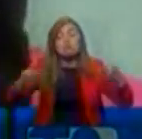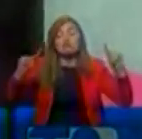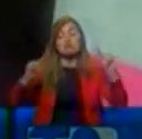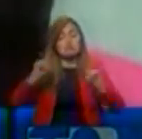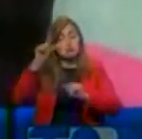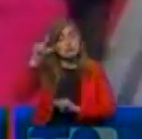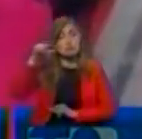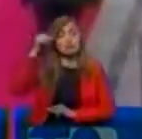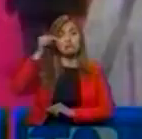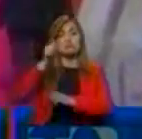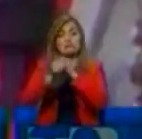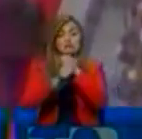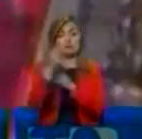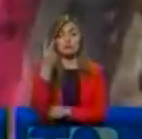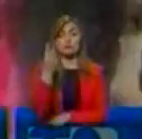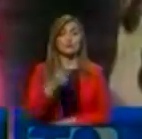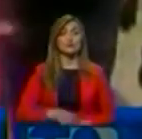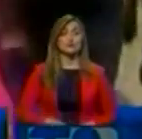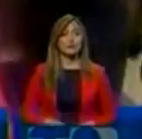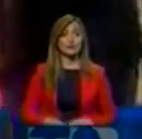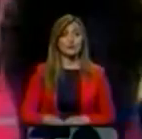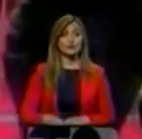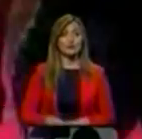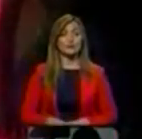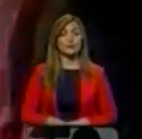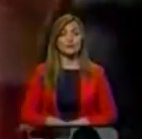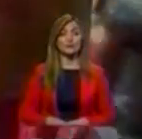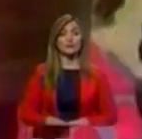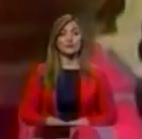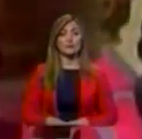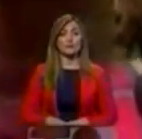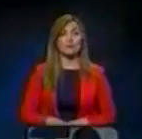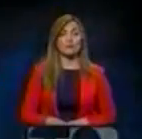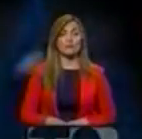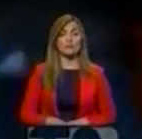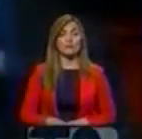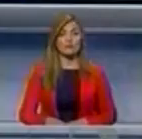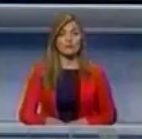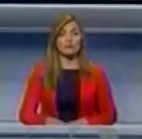ya a la mitad de su periodo. En Quito, Freddy Paredes, 24 horas.